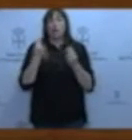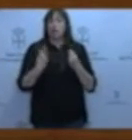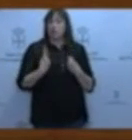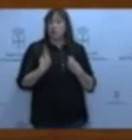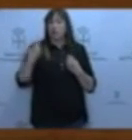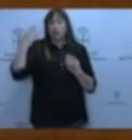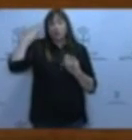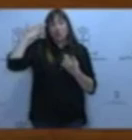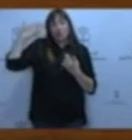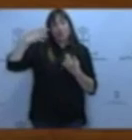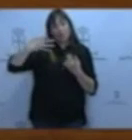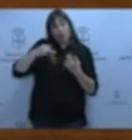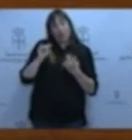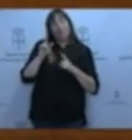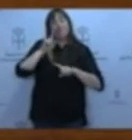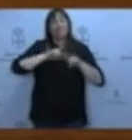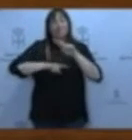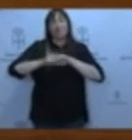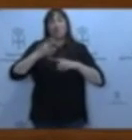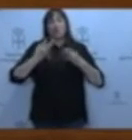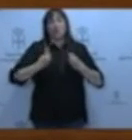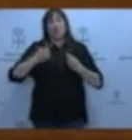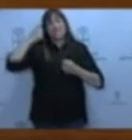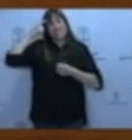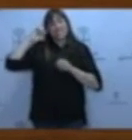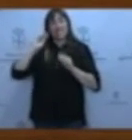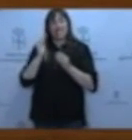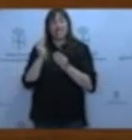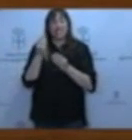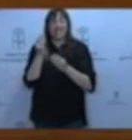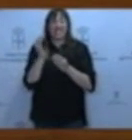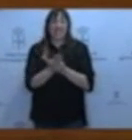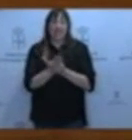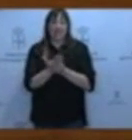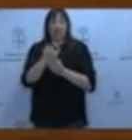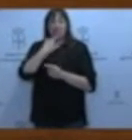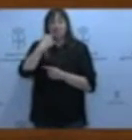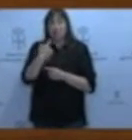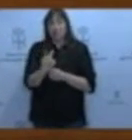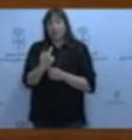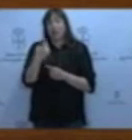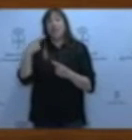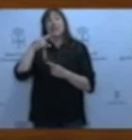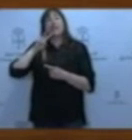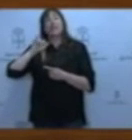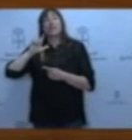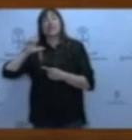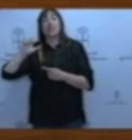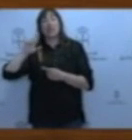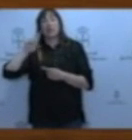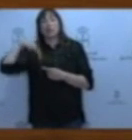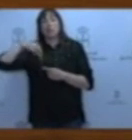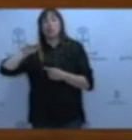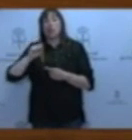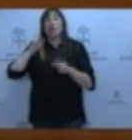un problema de la vida. Lo decía el psiquiatra Guillermo Rendueles en un muy interesante artículo donde se preguntaba si en su empresa